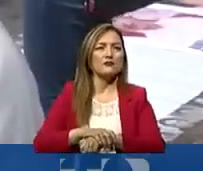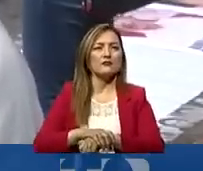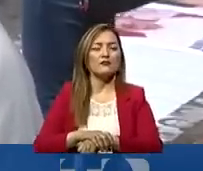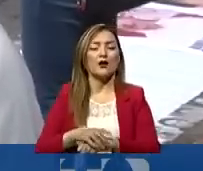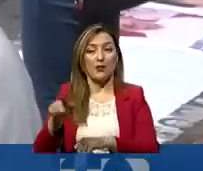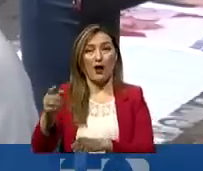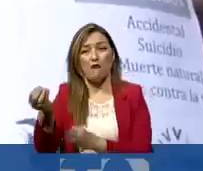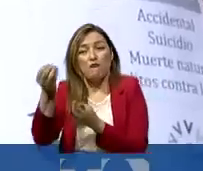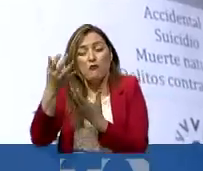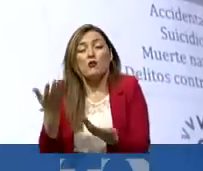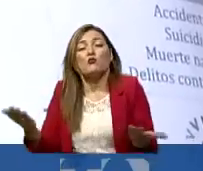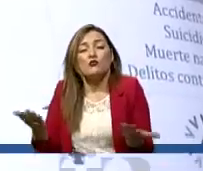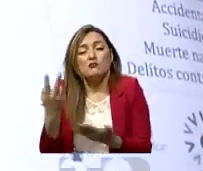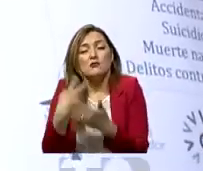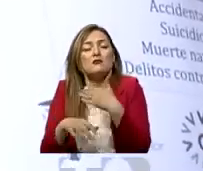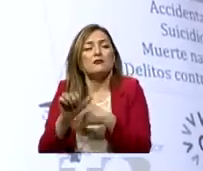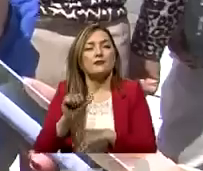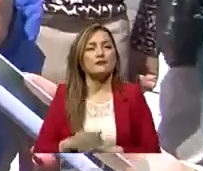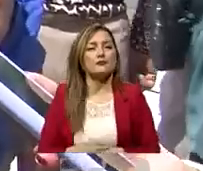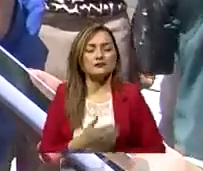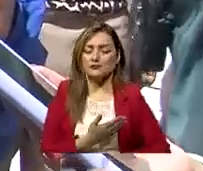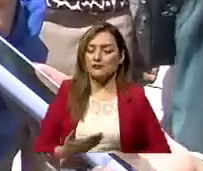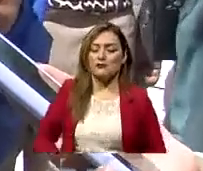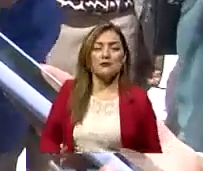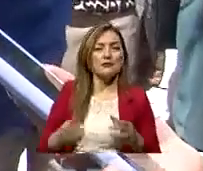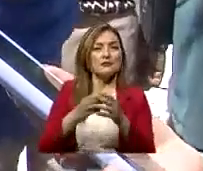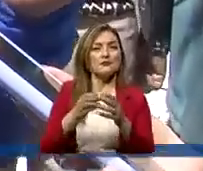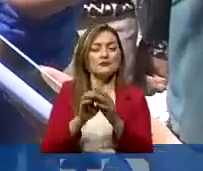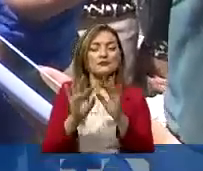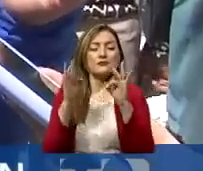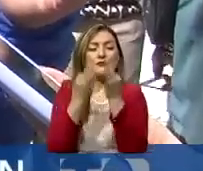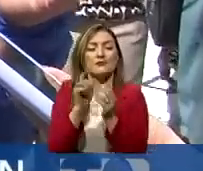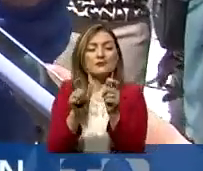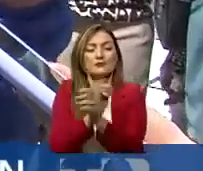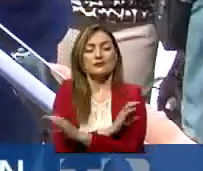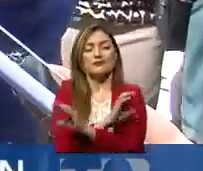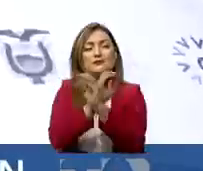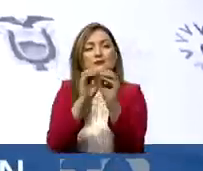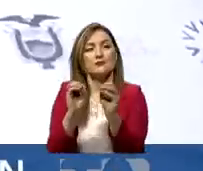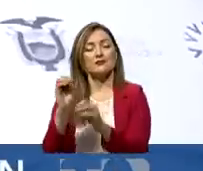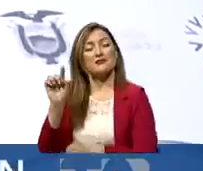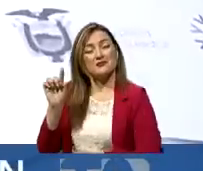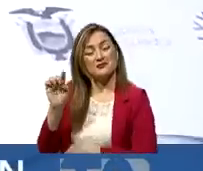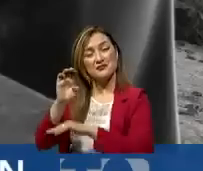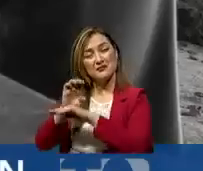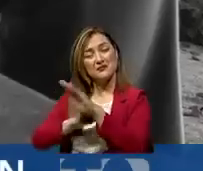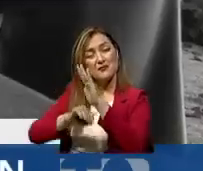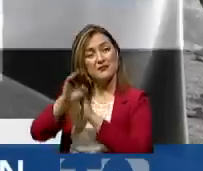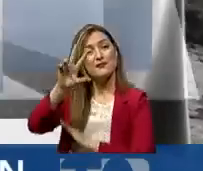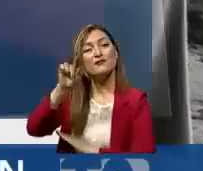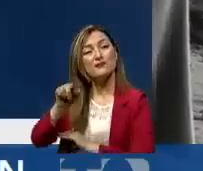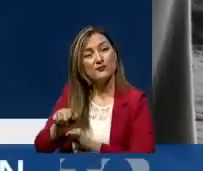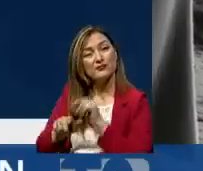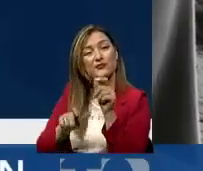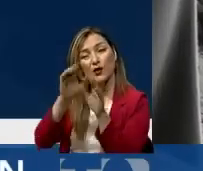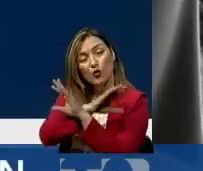saber dónde está mi hija. Según la presidenta de la Asociación de Familiares de Personas Desaparecidas, Lidia Rueda, en Ecuador hay más de 3.000